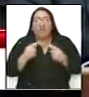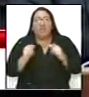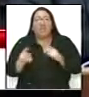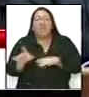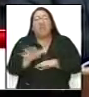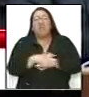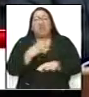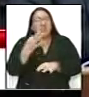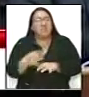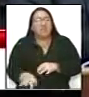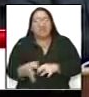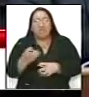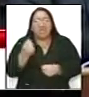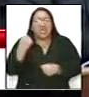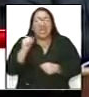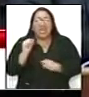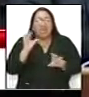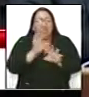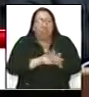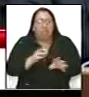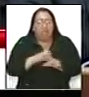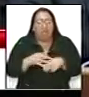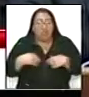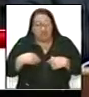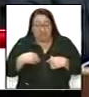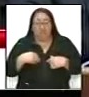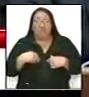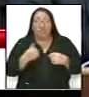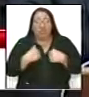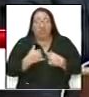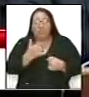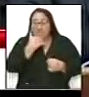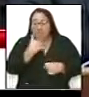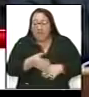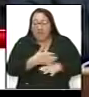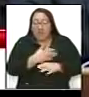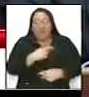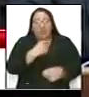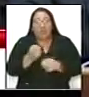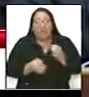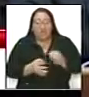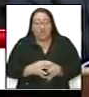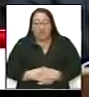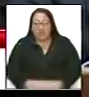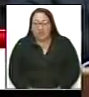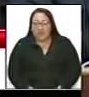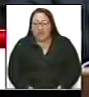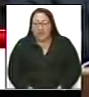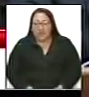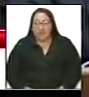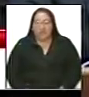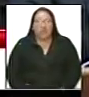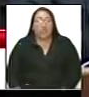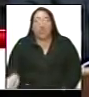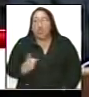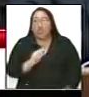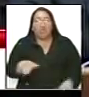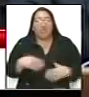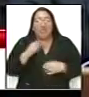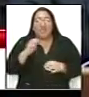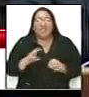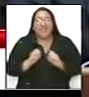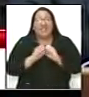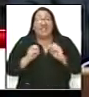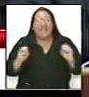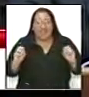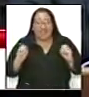como siempre la izquierda ha tratado de embarrarme. Yo he pasado, señor, por el Poder Judicial y no han podido casualmente decir